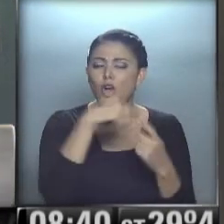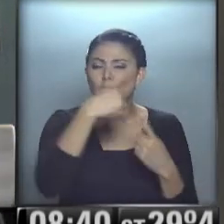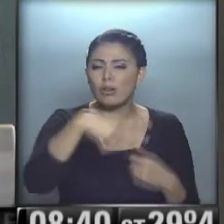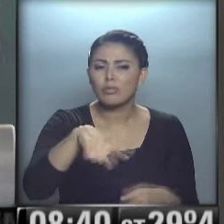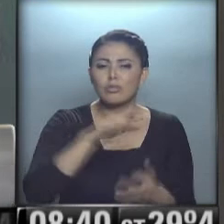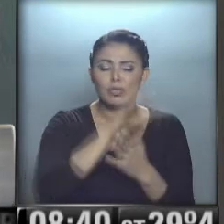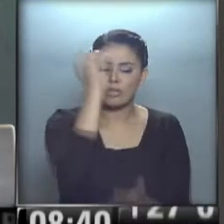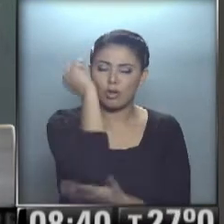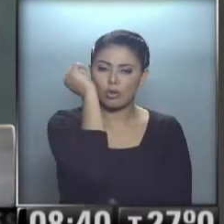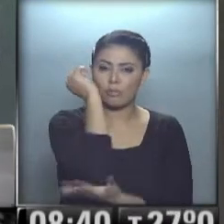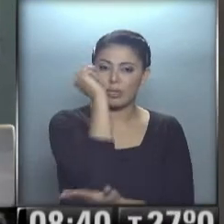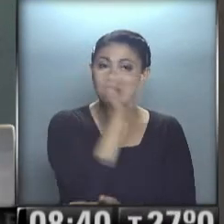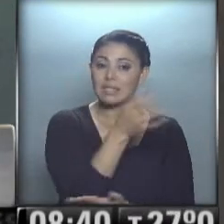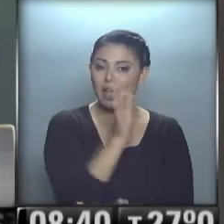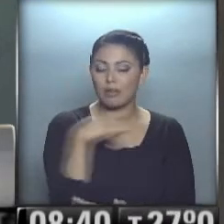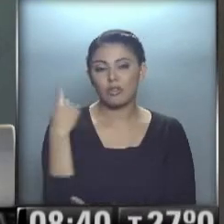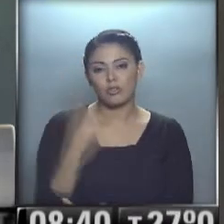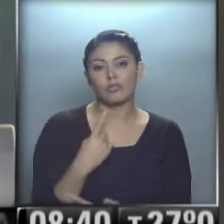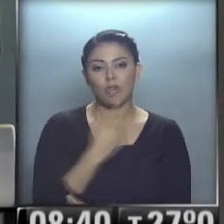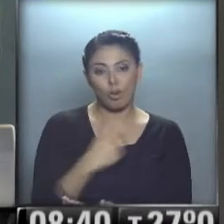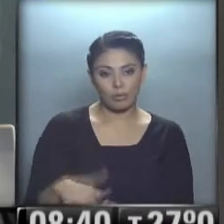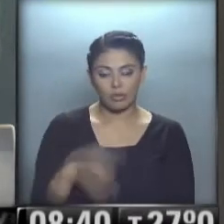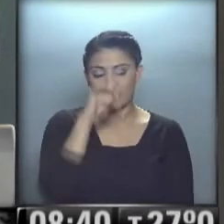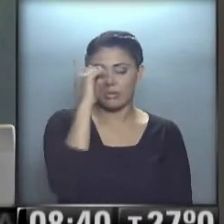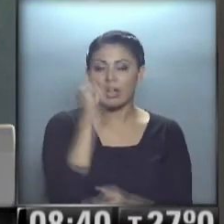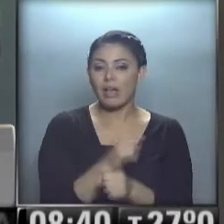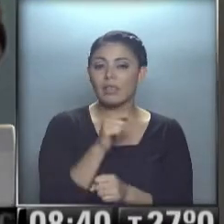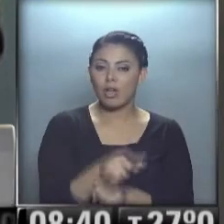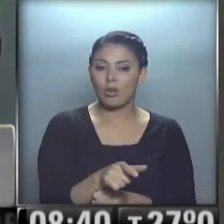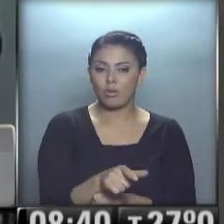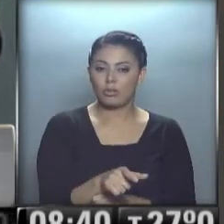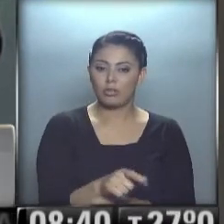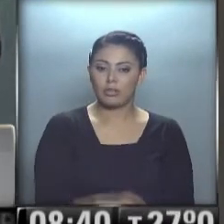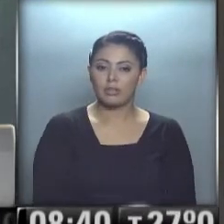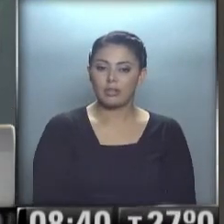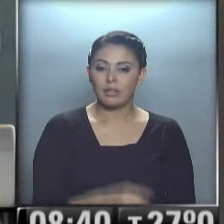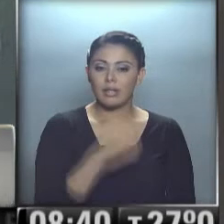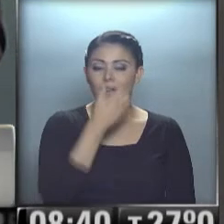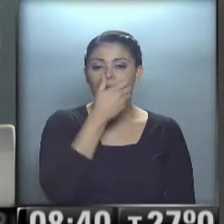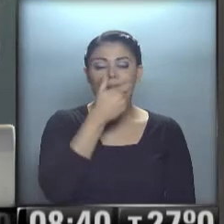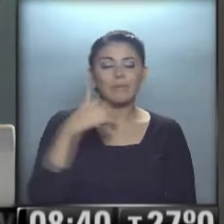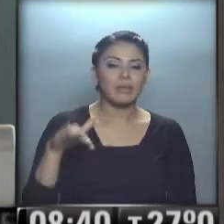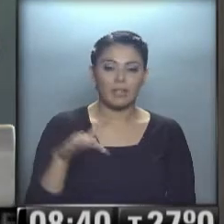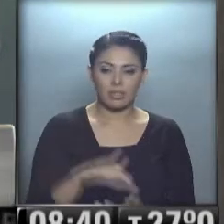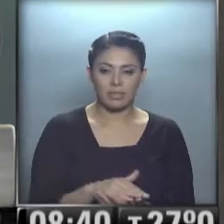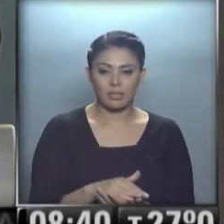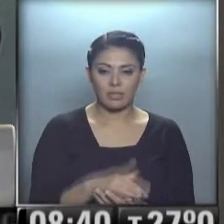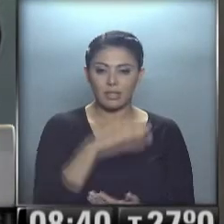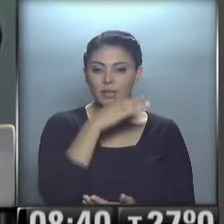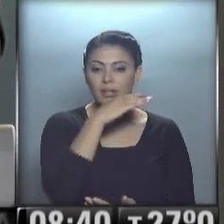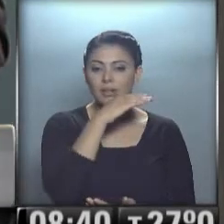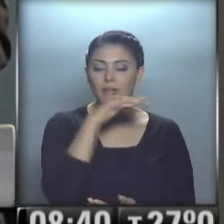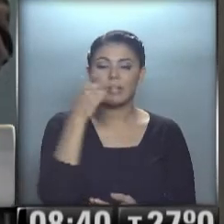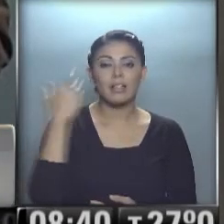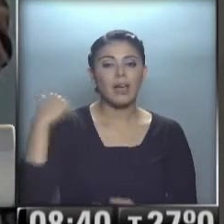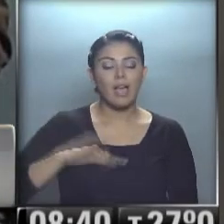en materia económica, saben que hemos tenido una emisión monetaria que es la mitad prácticamente de lo que era en